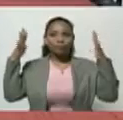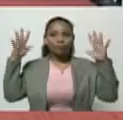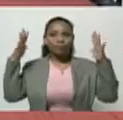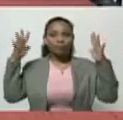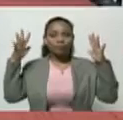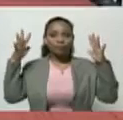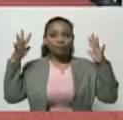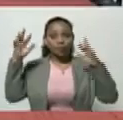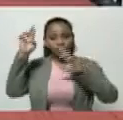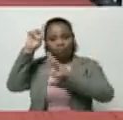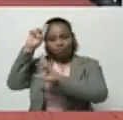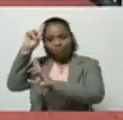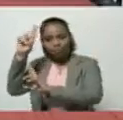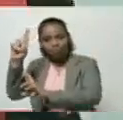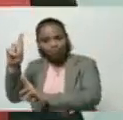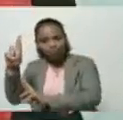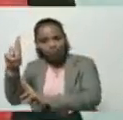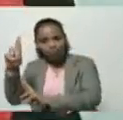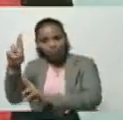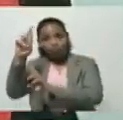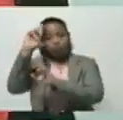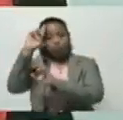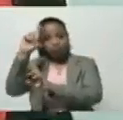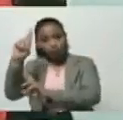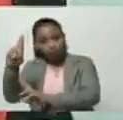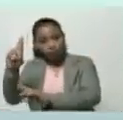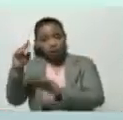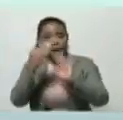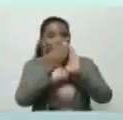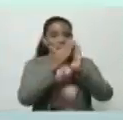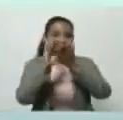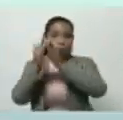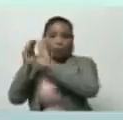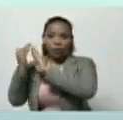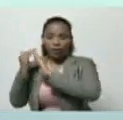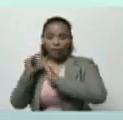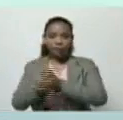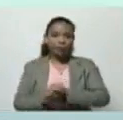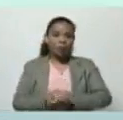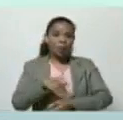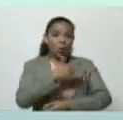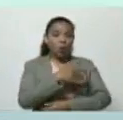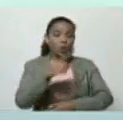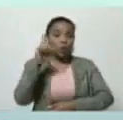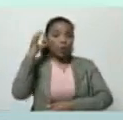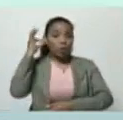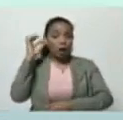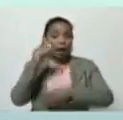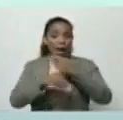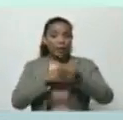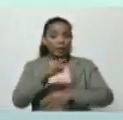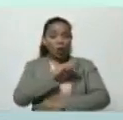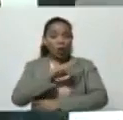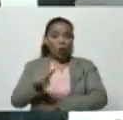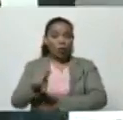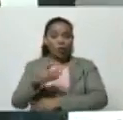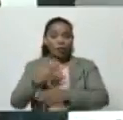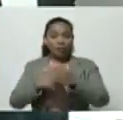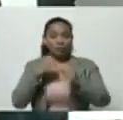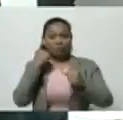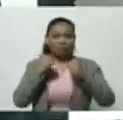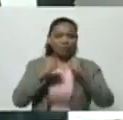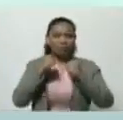Se les respeta. Se les respeta en las comunidades. Cuando una mujer da una orden, sale corriendo todo el mundo.